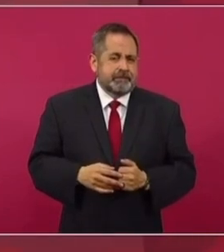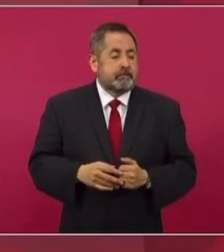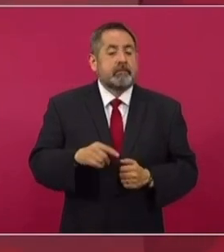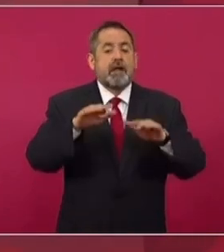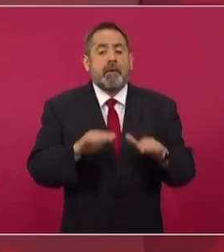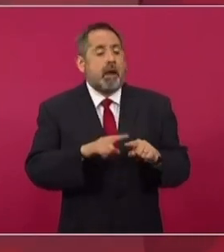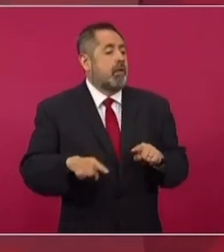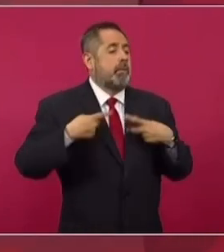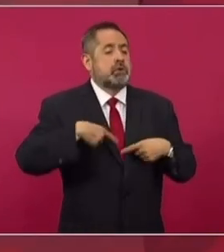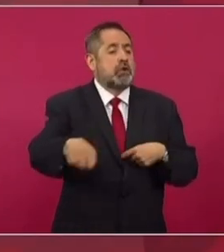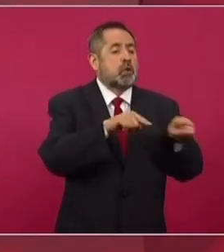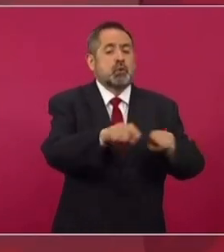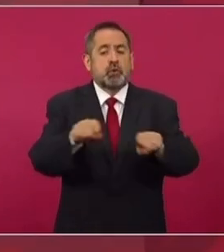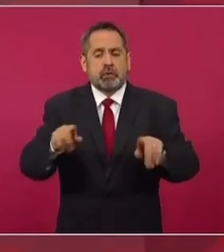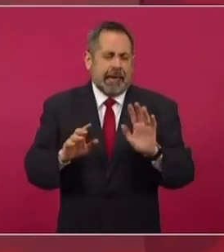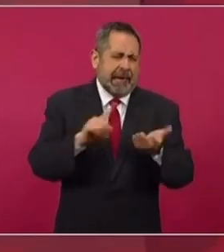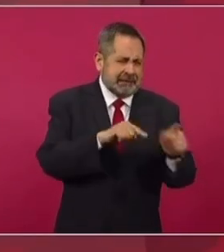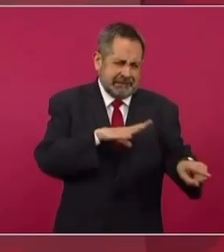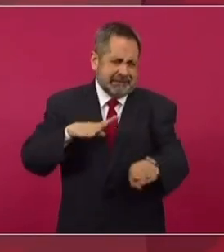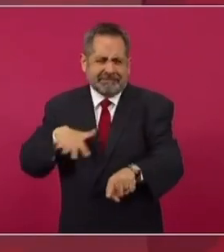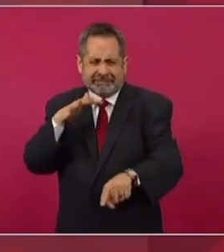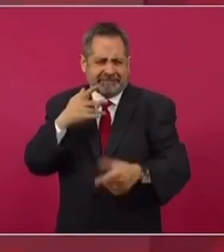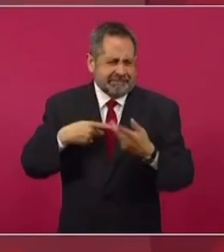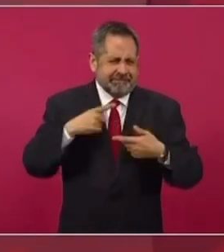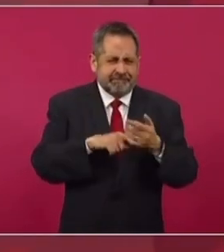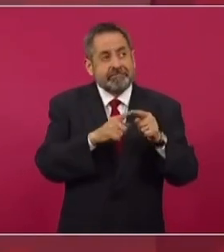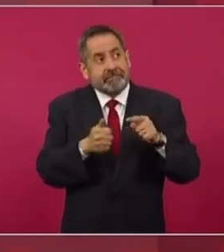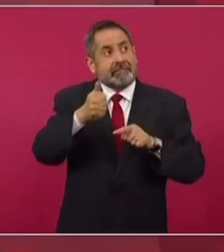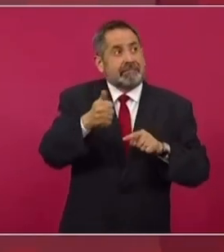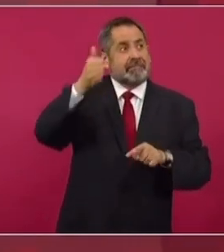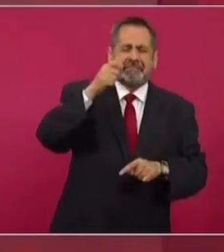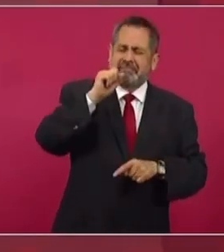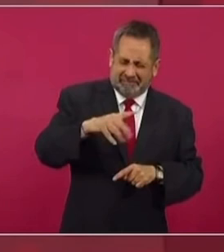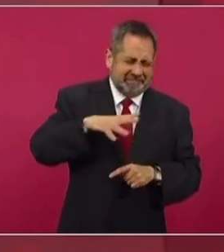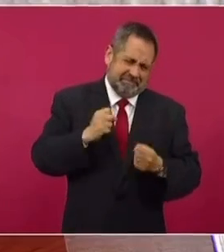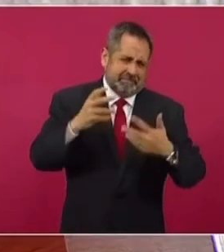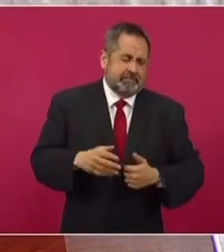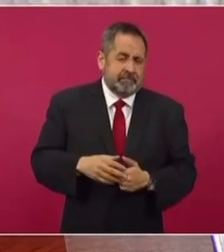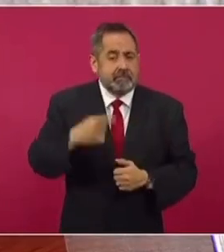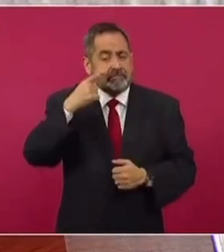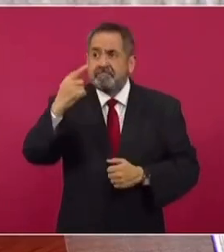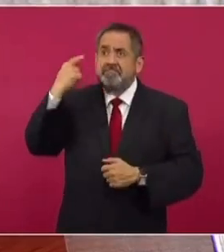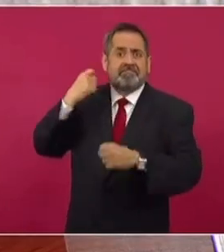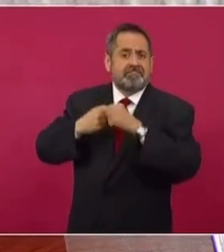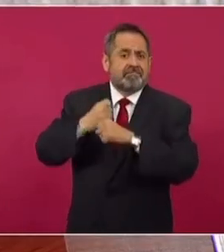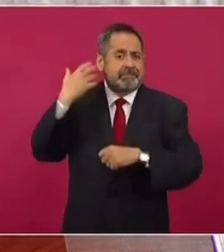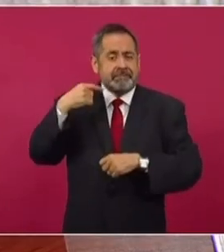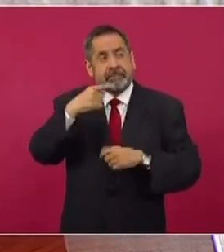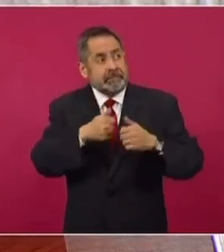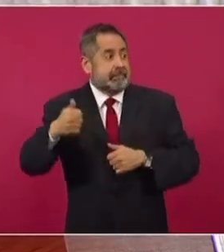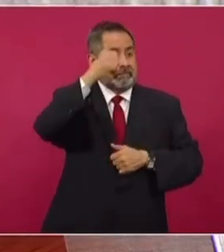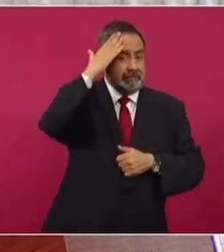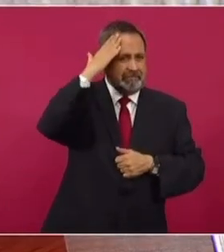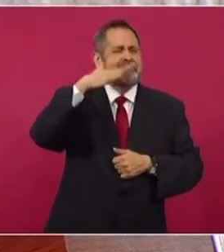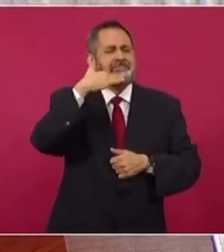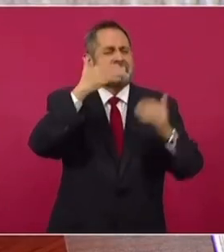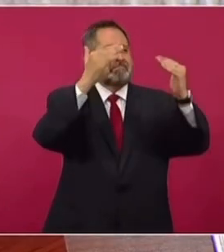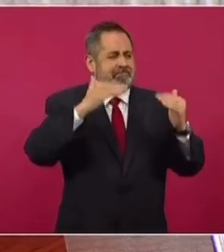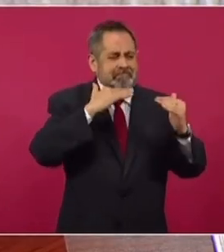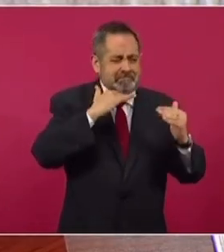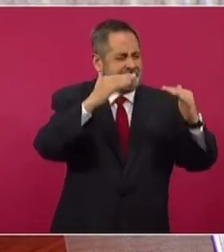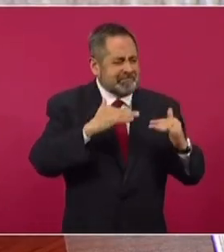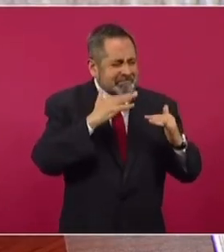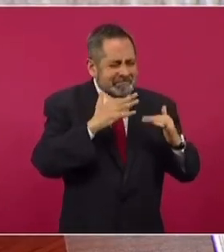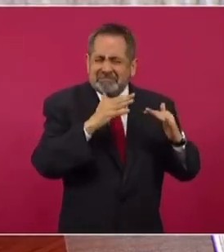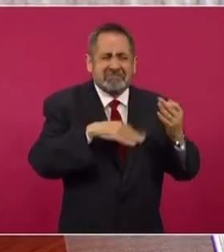solo abajo, desde luego que hay. Y más, si durante mucho tiempo había corrupción arriba, hasta se justificaba.